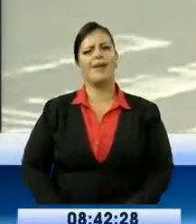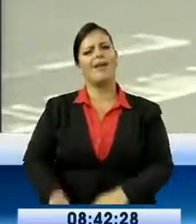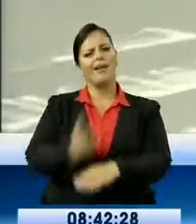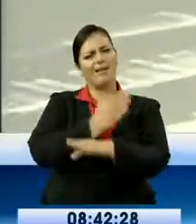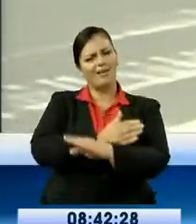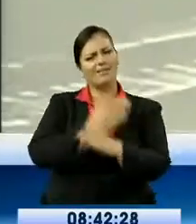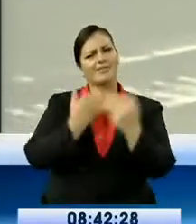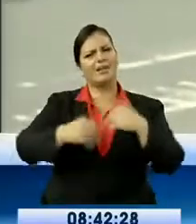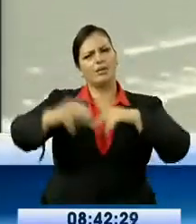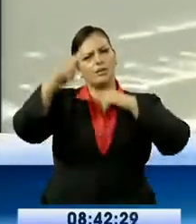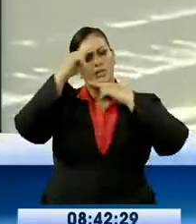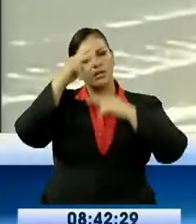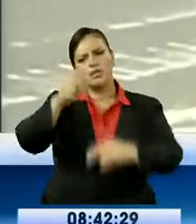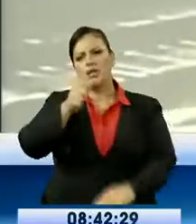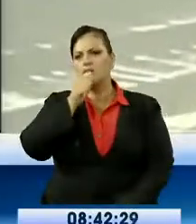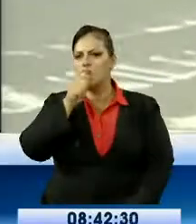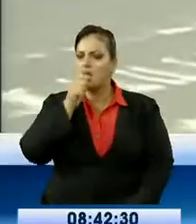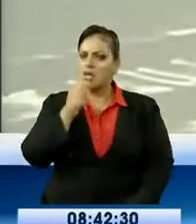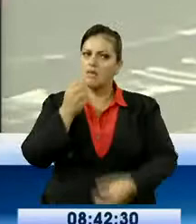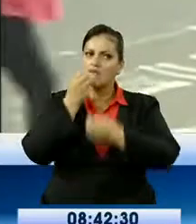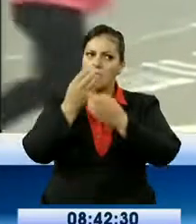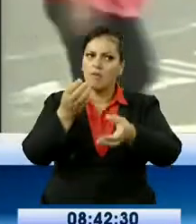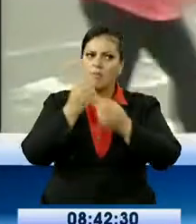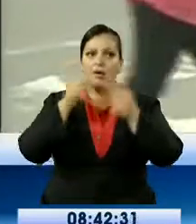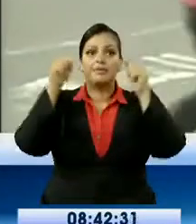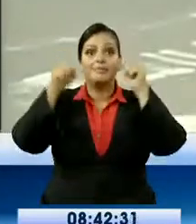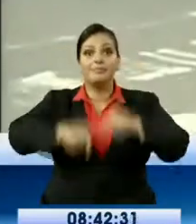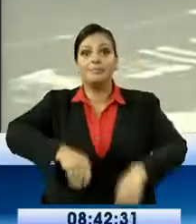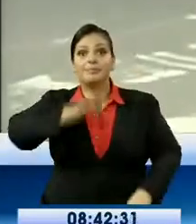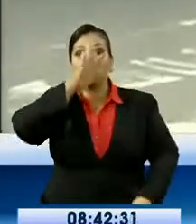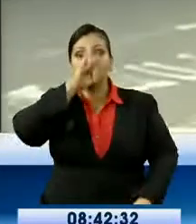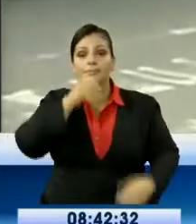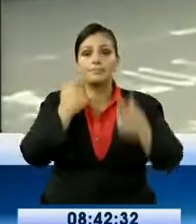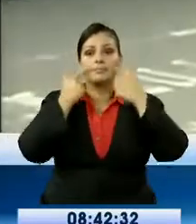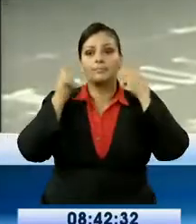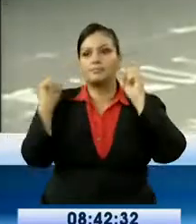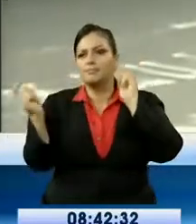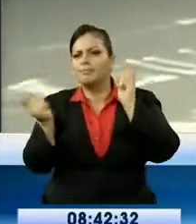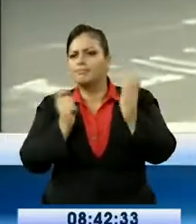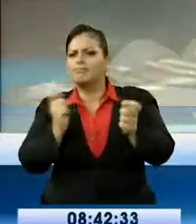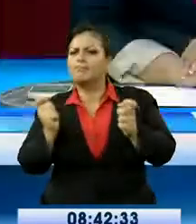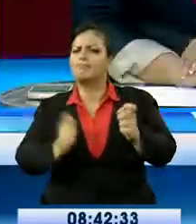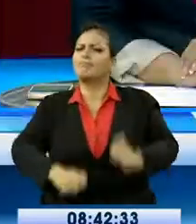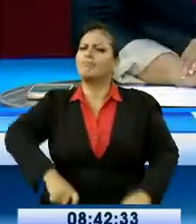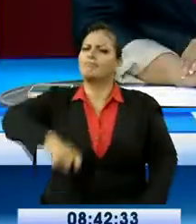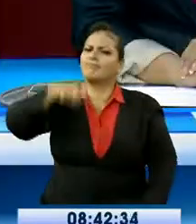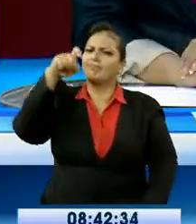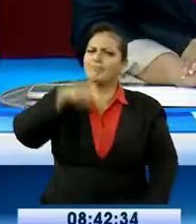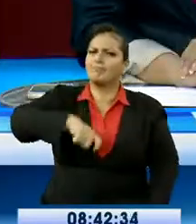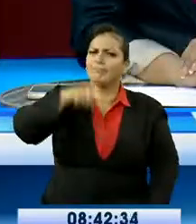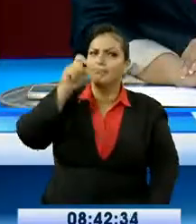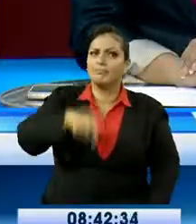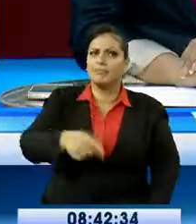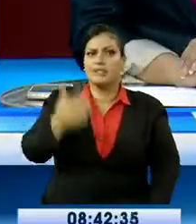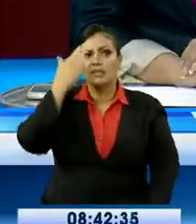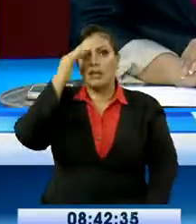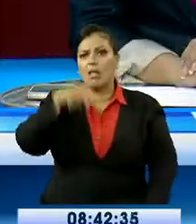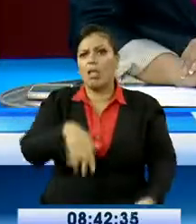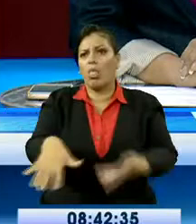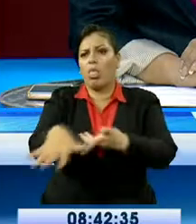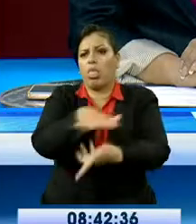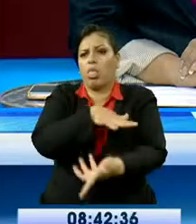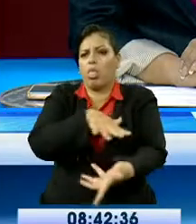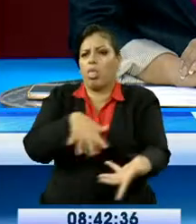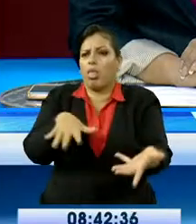reportado. Necesita atención específica, sobre todo en control del tránsito vehicular, para que no sucedan de